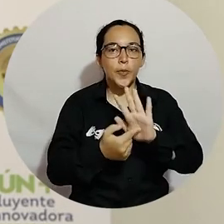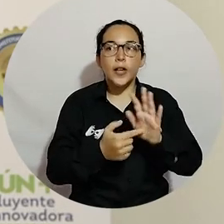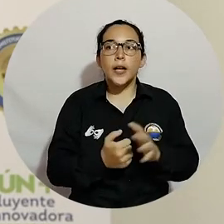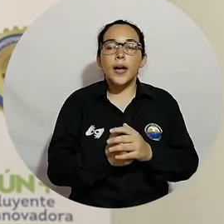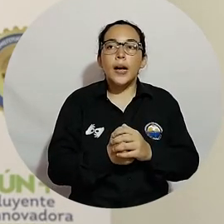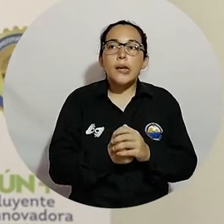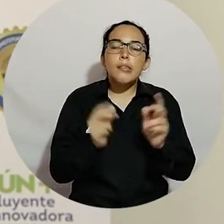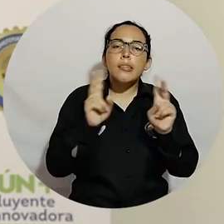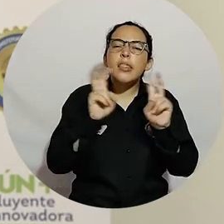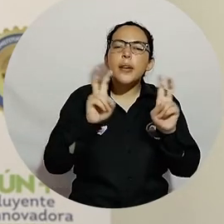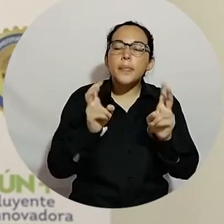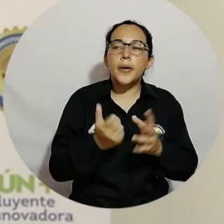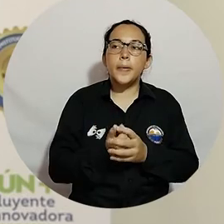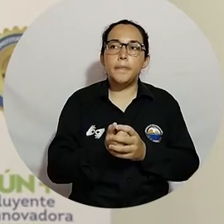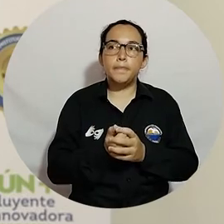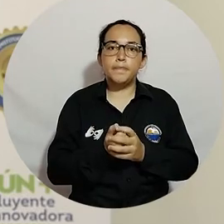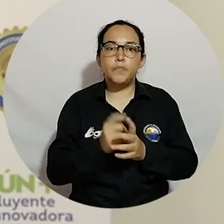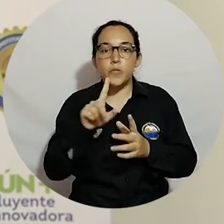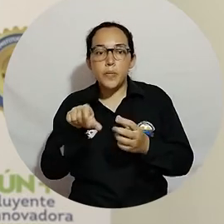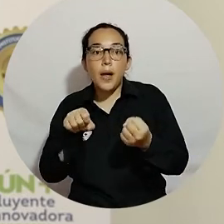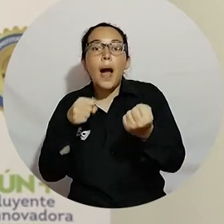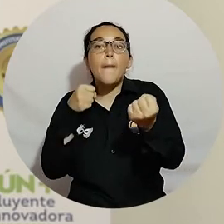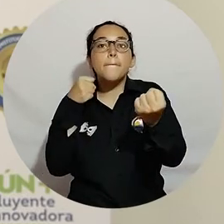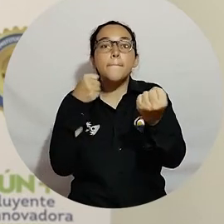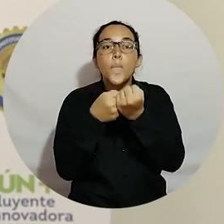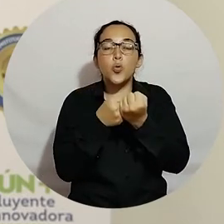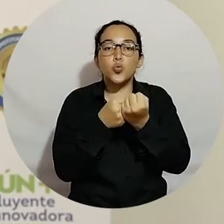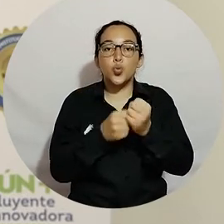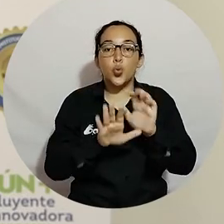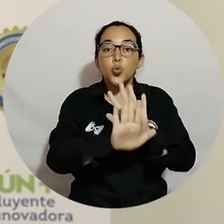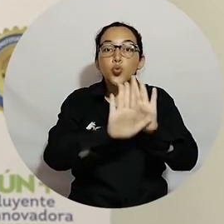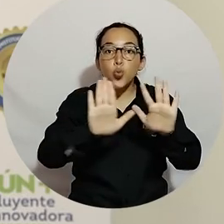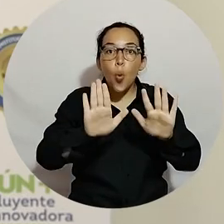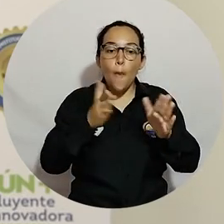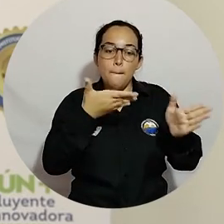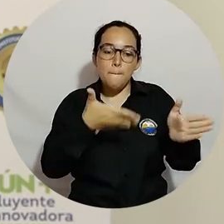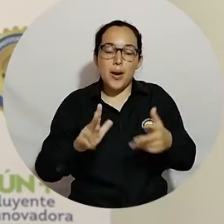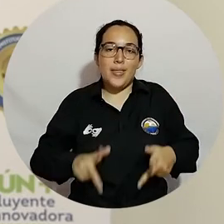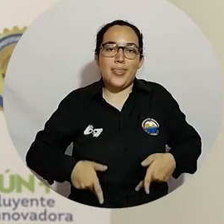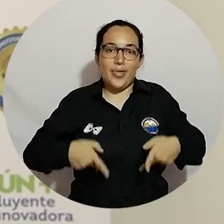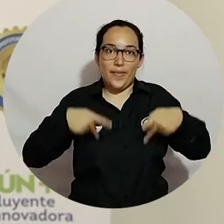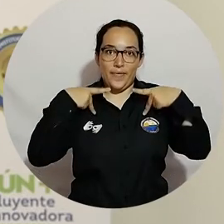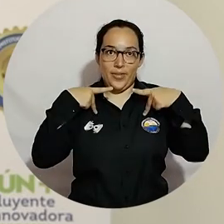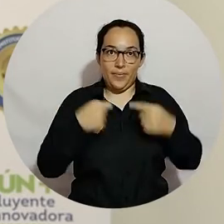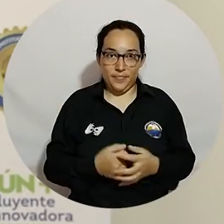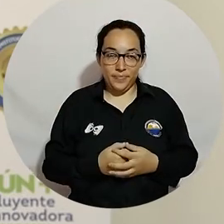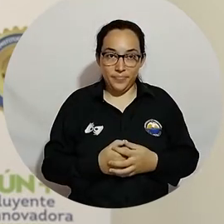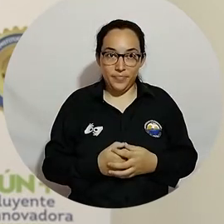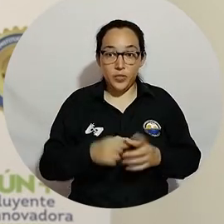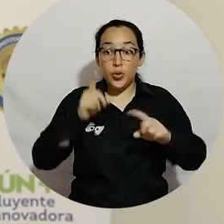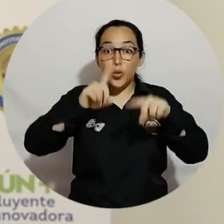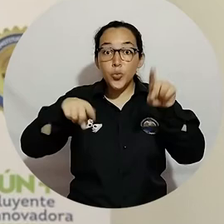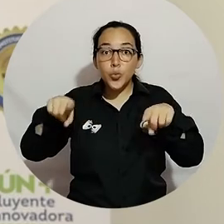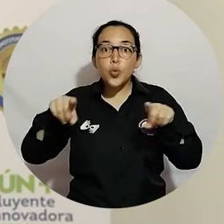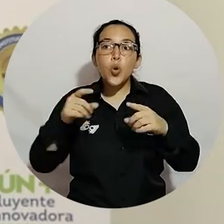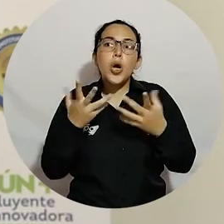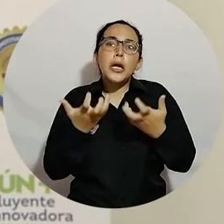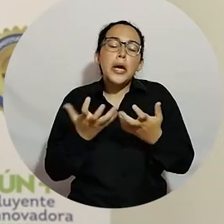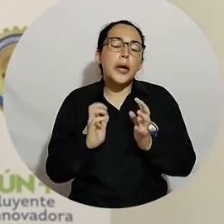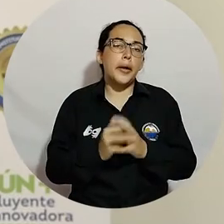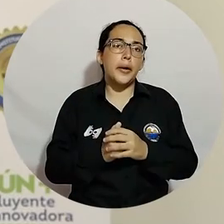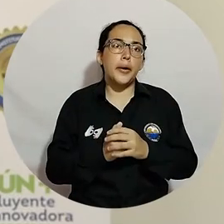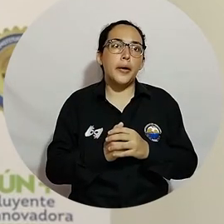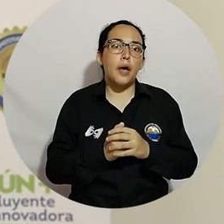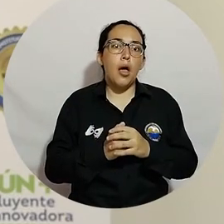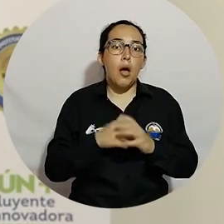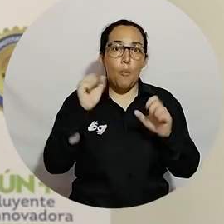lo que tiene que ver con el apoyo en sus planes de vida. Como docentes, algunos de ustedes